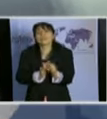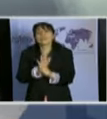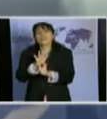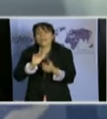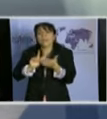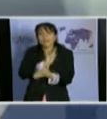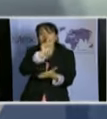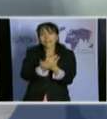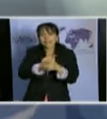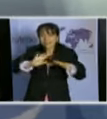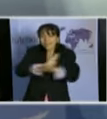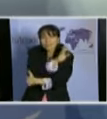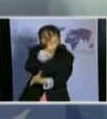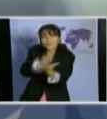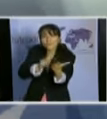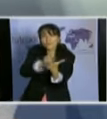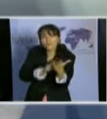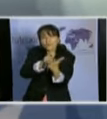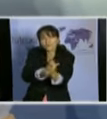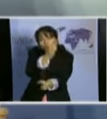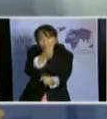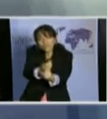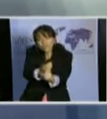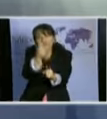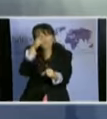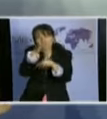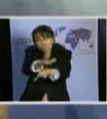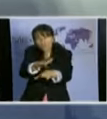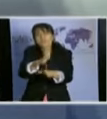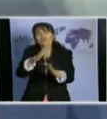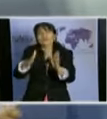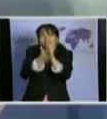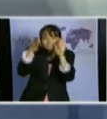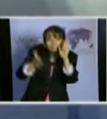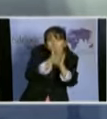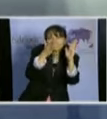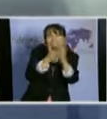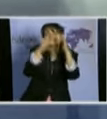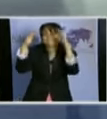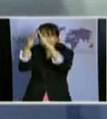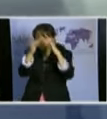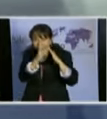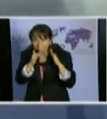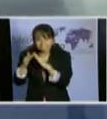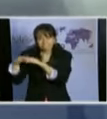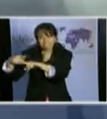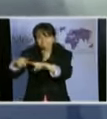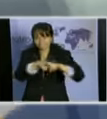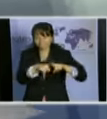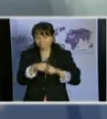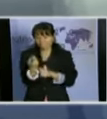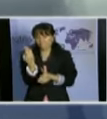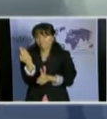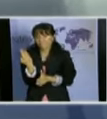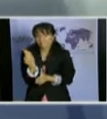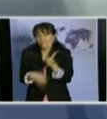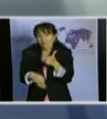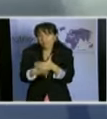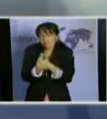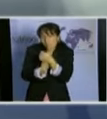pues por supuesto mucho que atender en todo lo que tú nos acabas de señalar, diferentes órdenes de gobierno, metas, trabajar